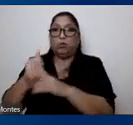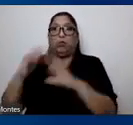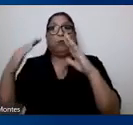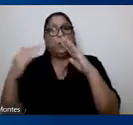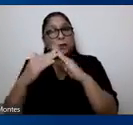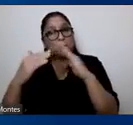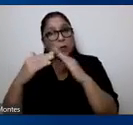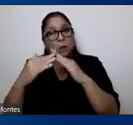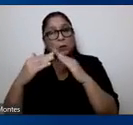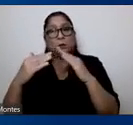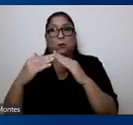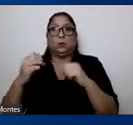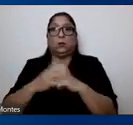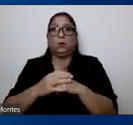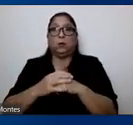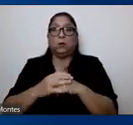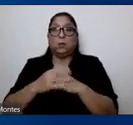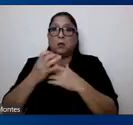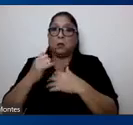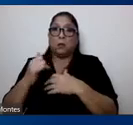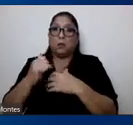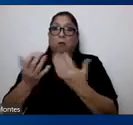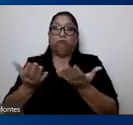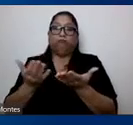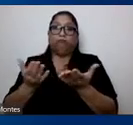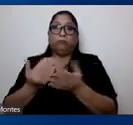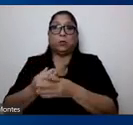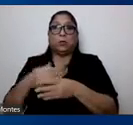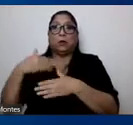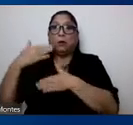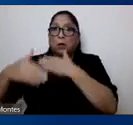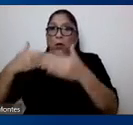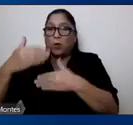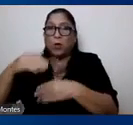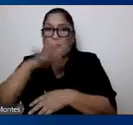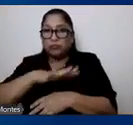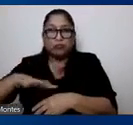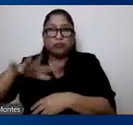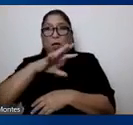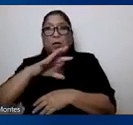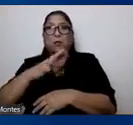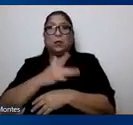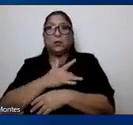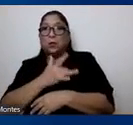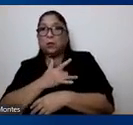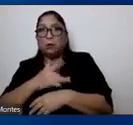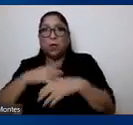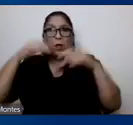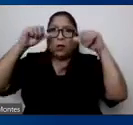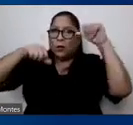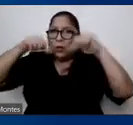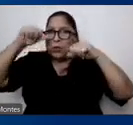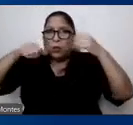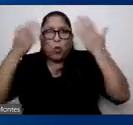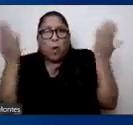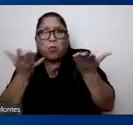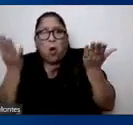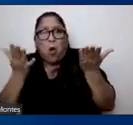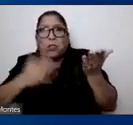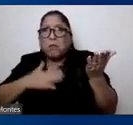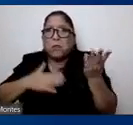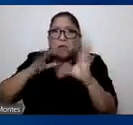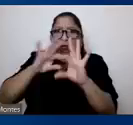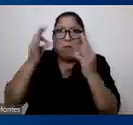casas y se genera todo este ambiente, ¿no? De incertidumbre del paradero posterior de